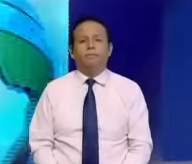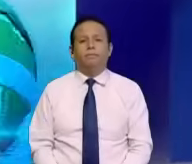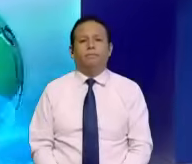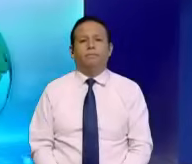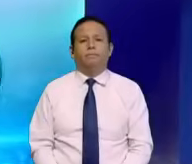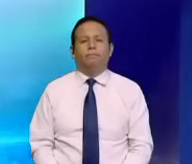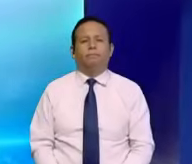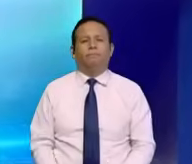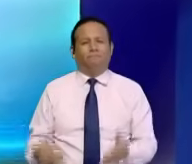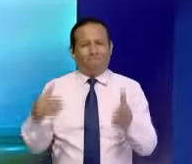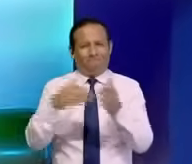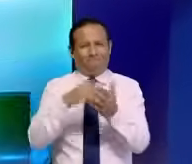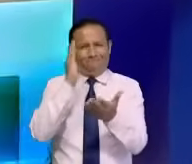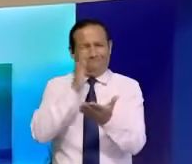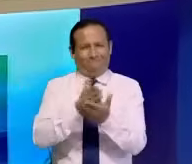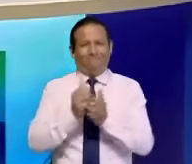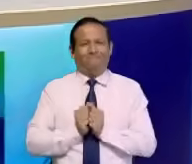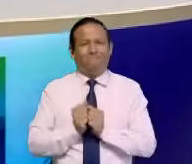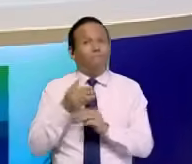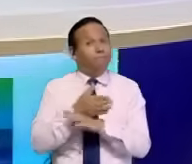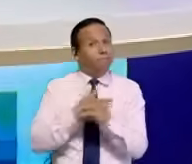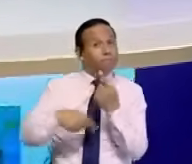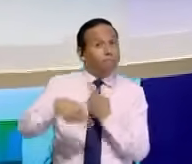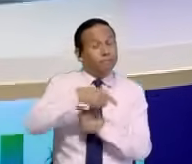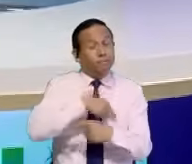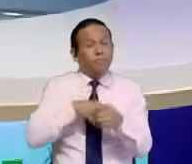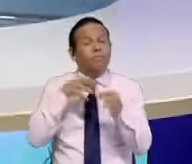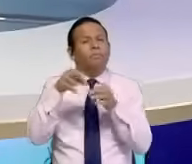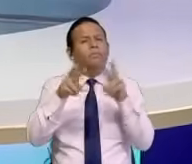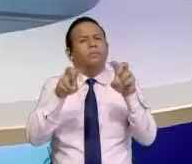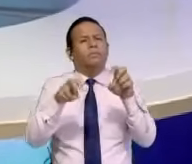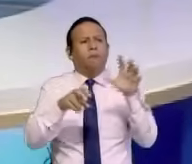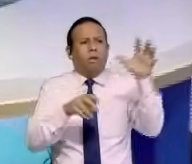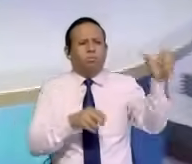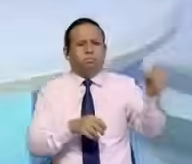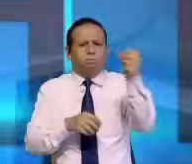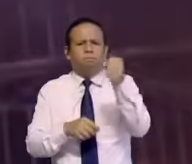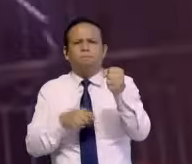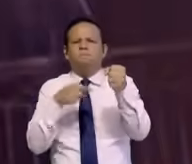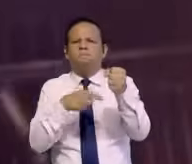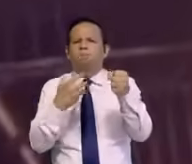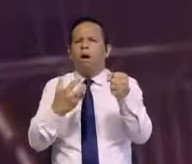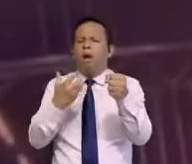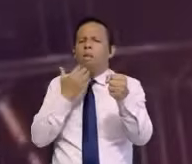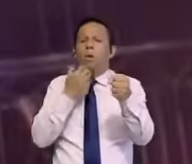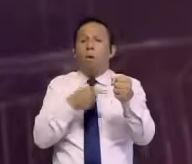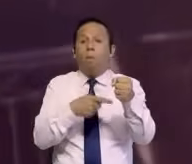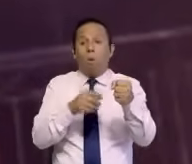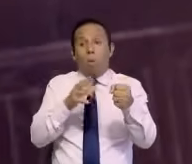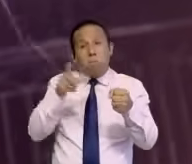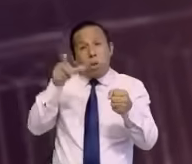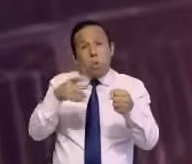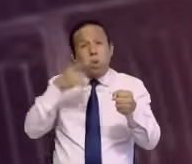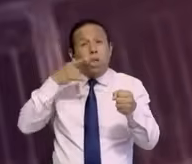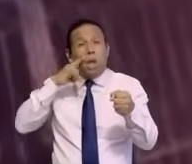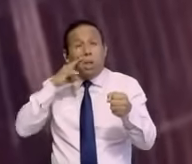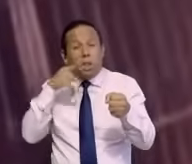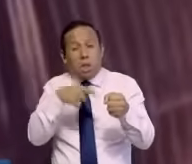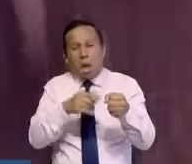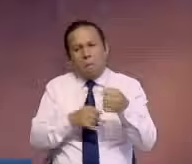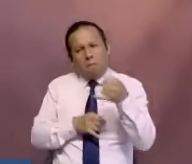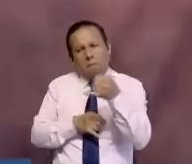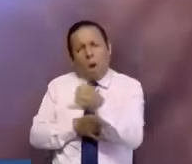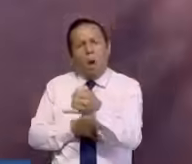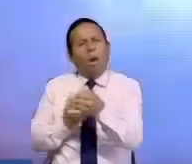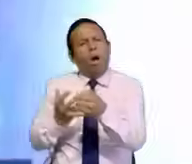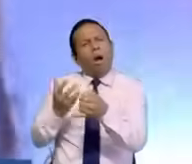Nuevo corte comercial, queridos amigos, pero al retornar capturan al sujeto procesado por una presunta violación a una menor de edad